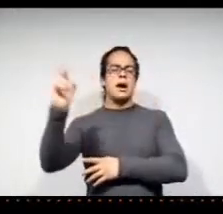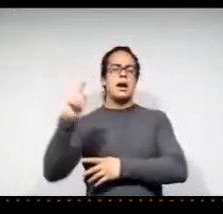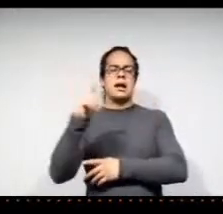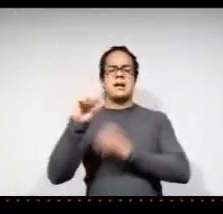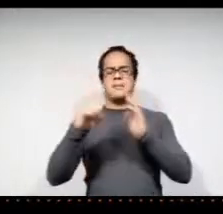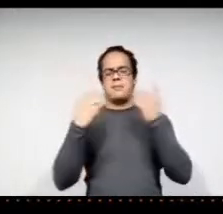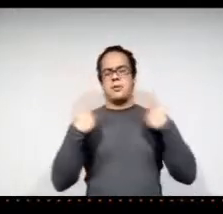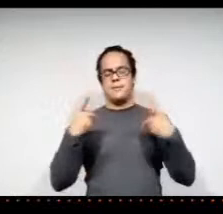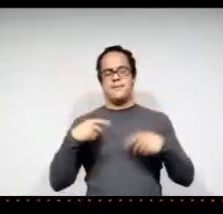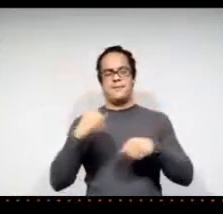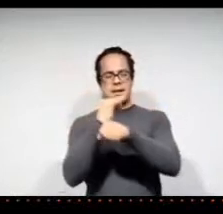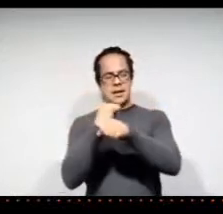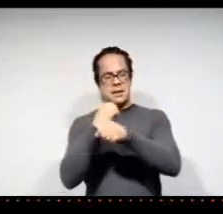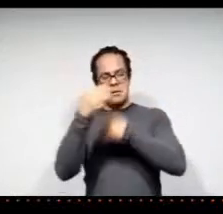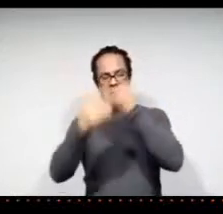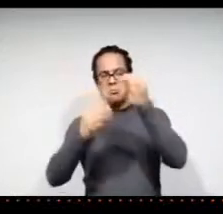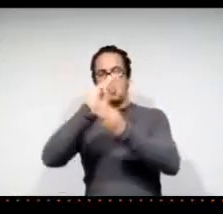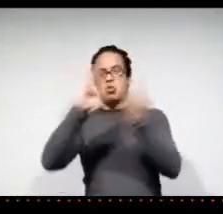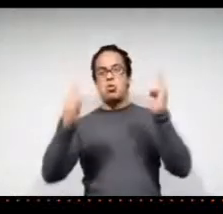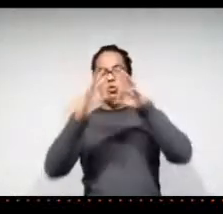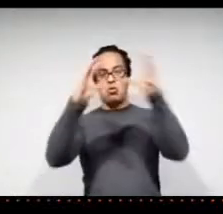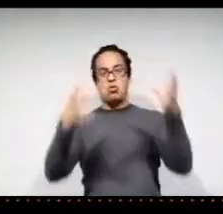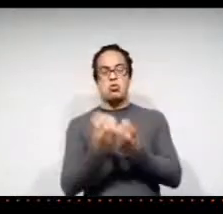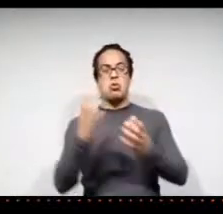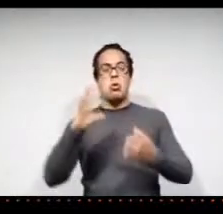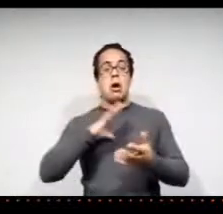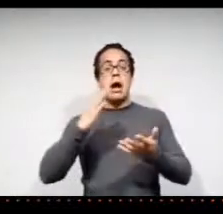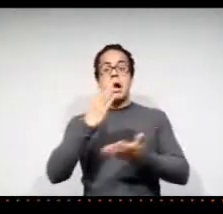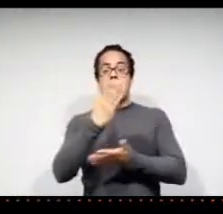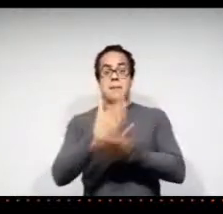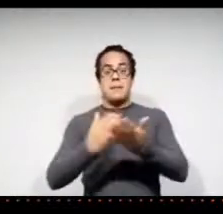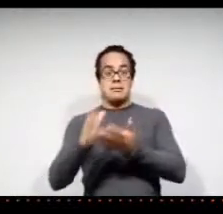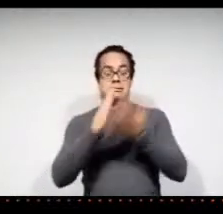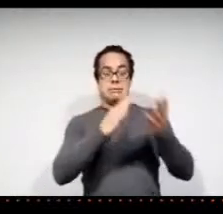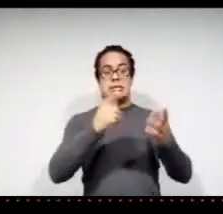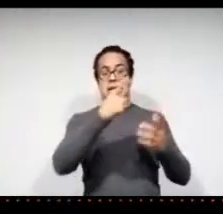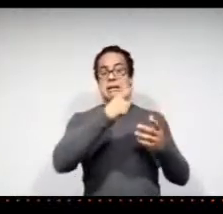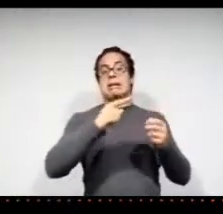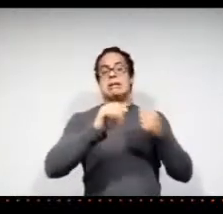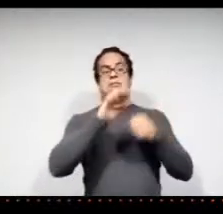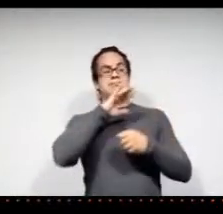en las universidades del mundo equivalen a la mitad de la huella de carbono de todo el Reino Unido,